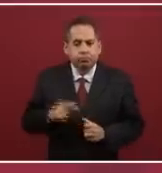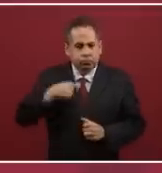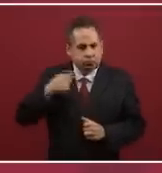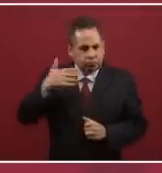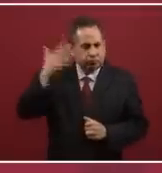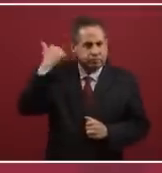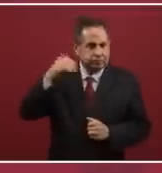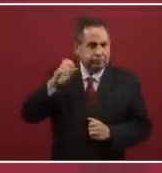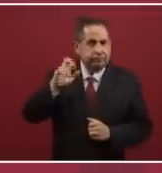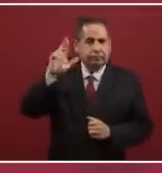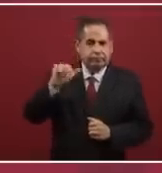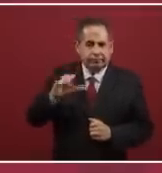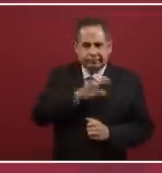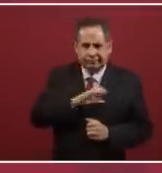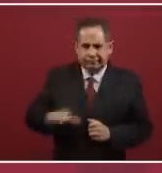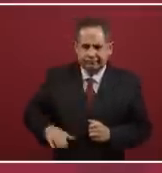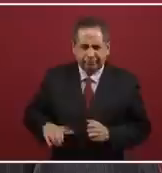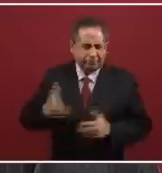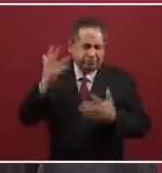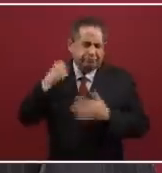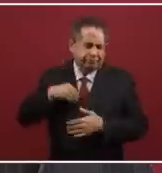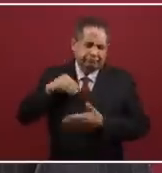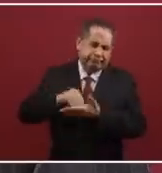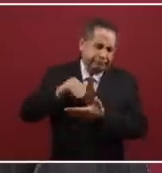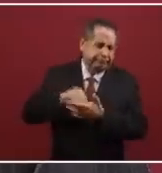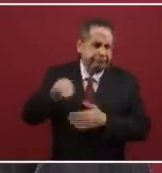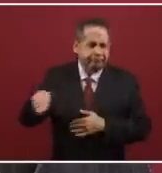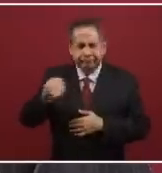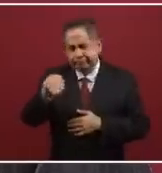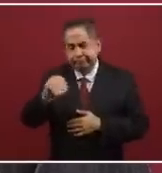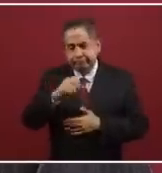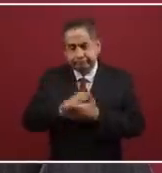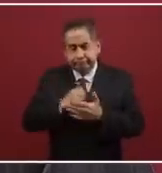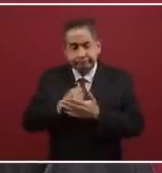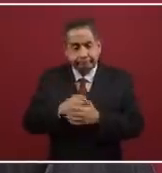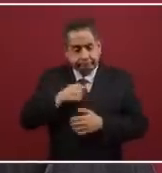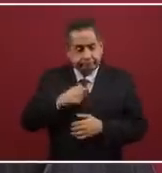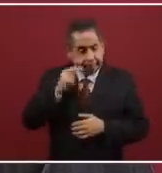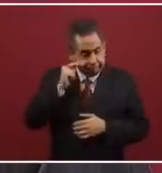candidato o estábamos luchando, me tocó